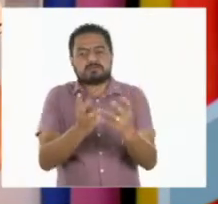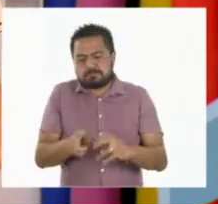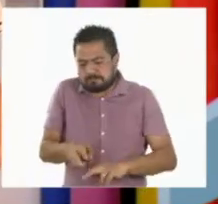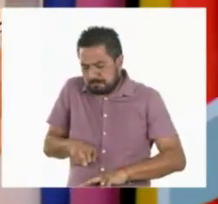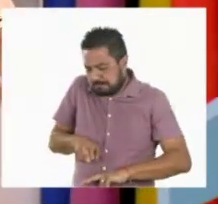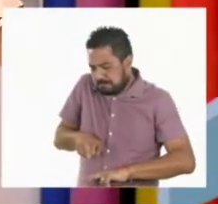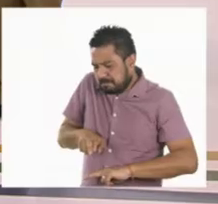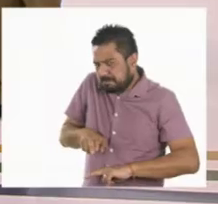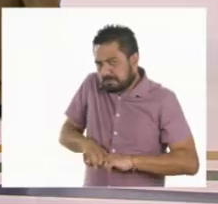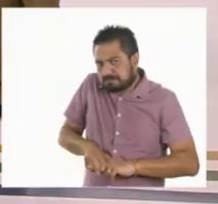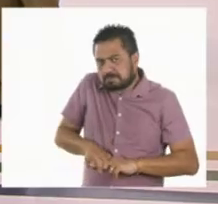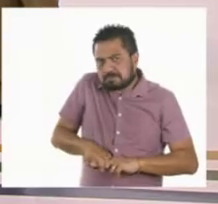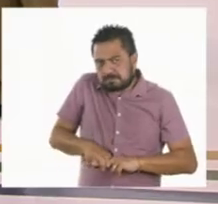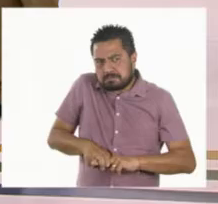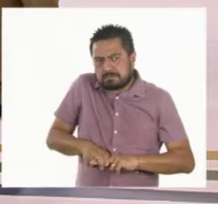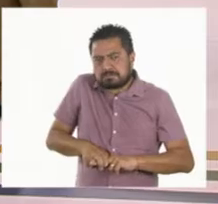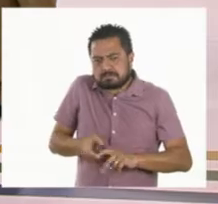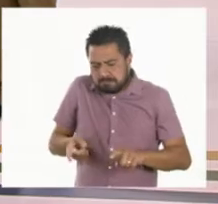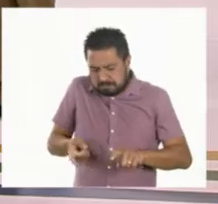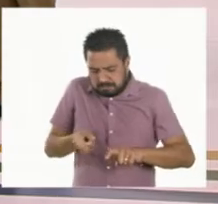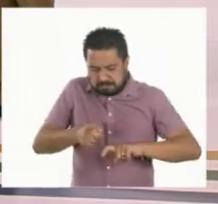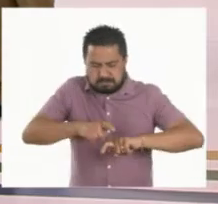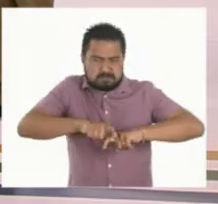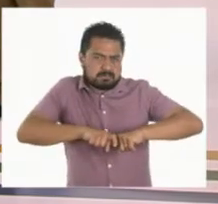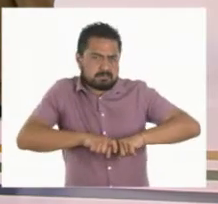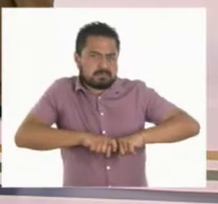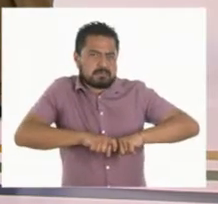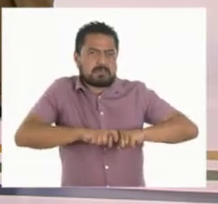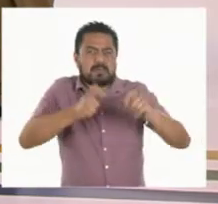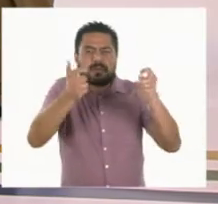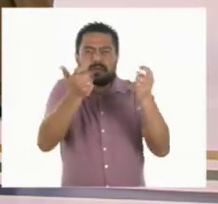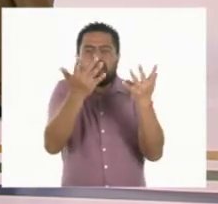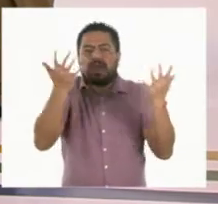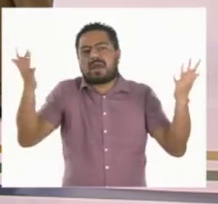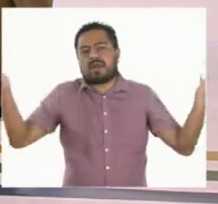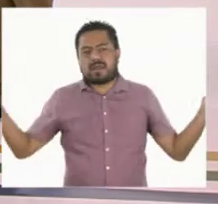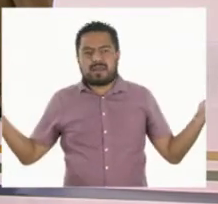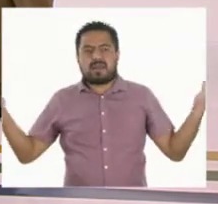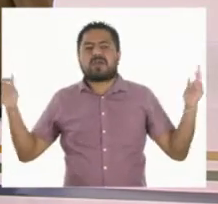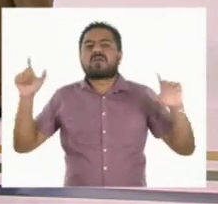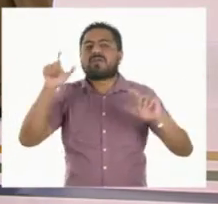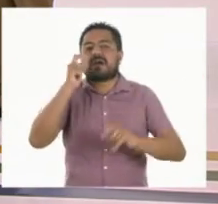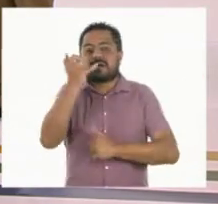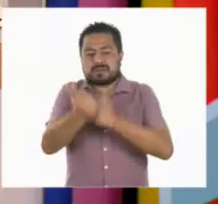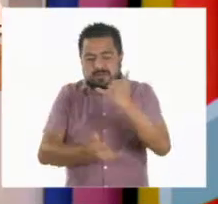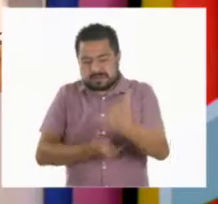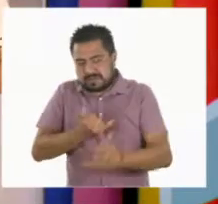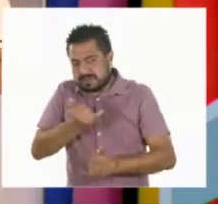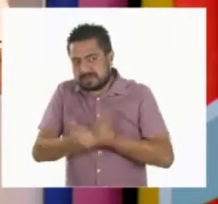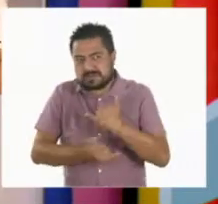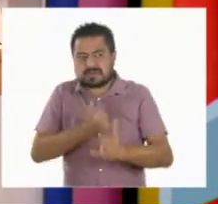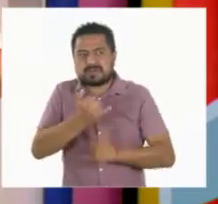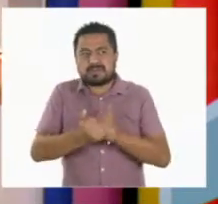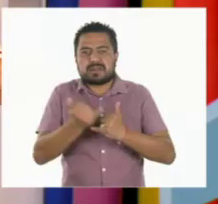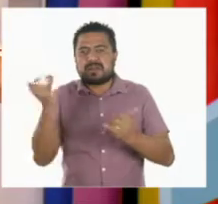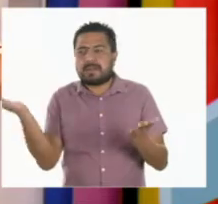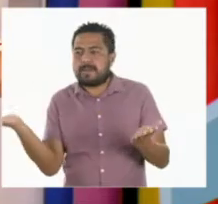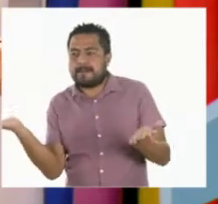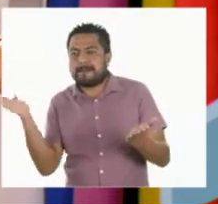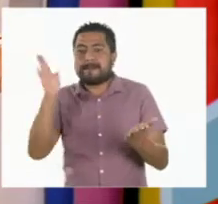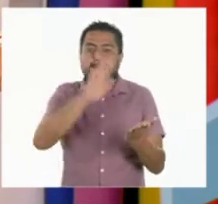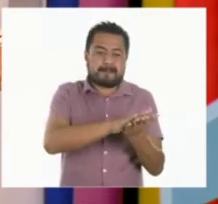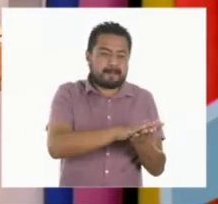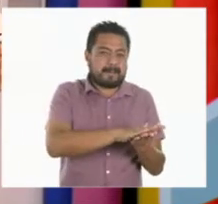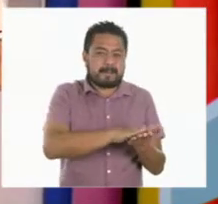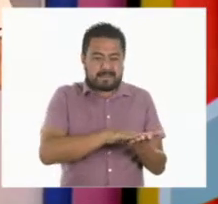sentábamos en el piso con las piernas cruzadas y abríamos los brazos. Y cuando vas jugando, vas golpeando la mano